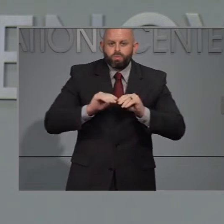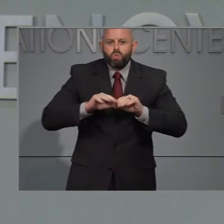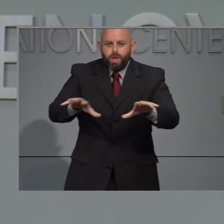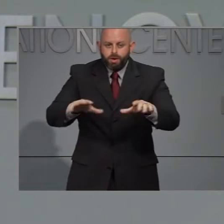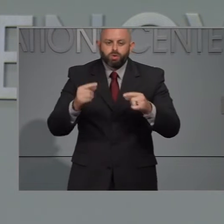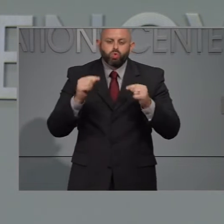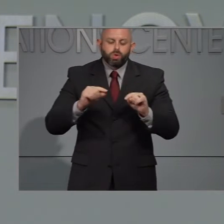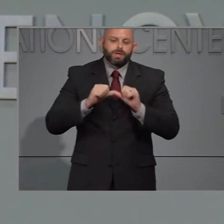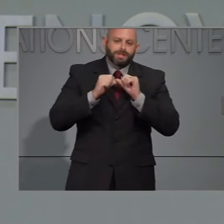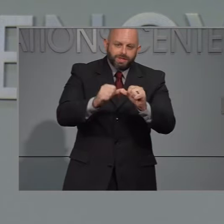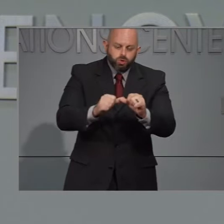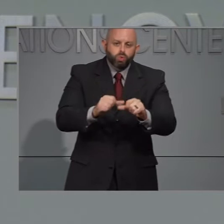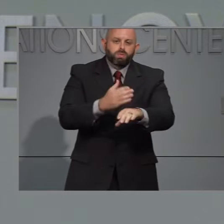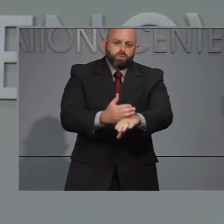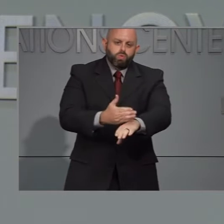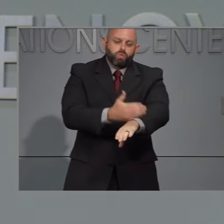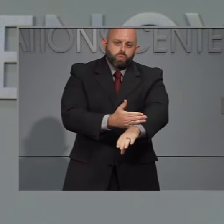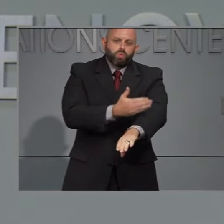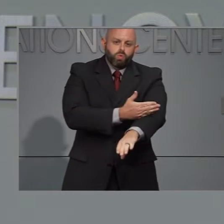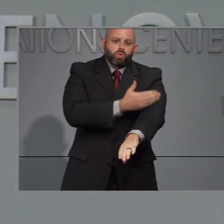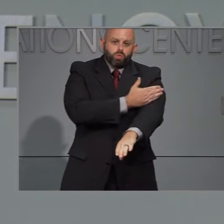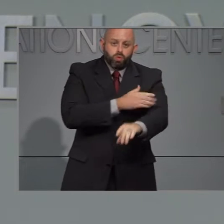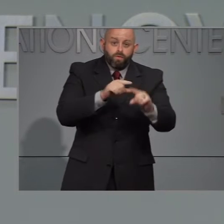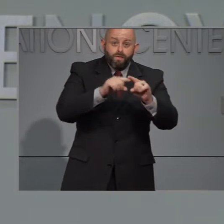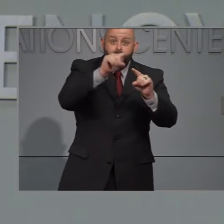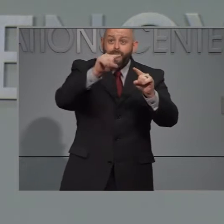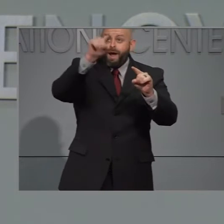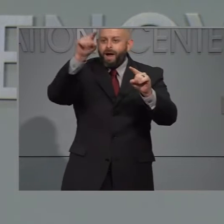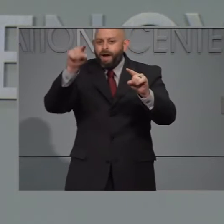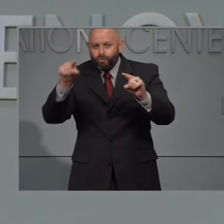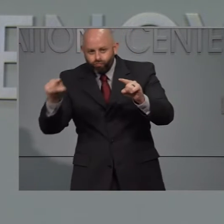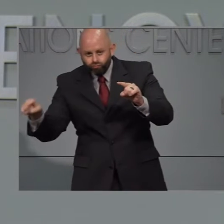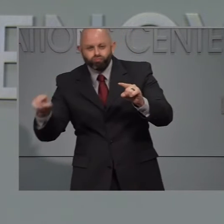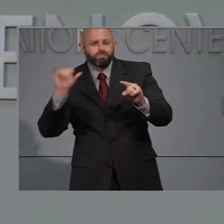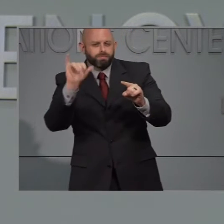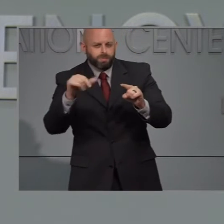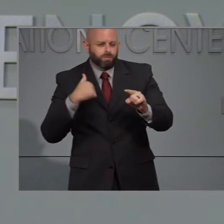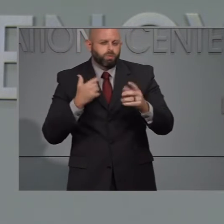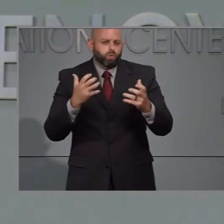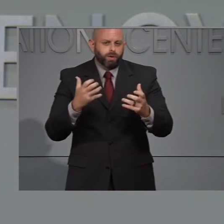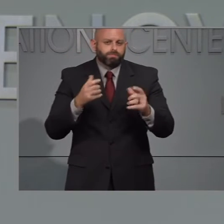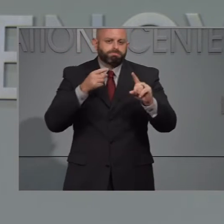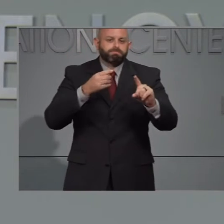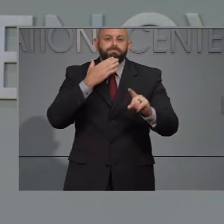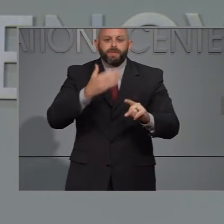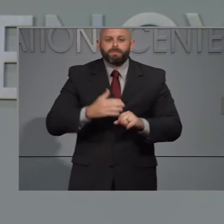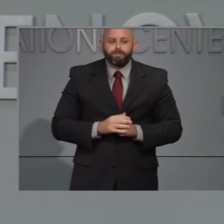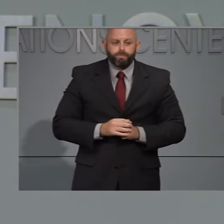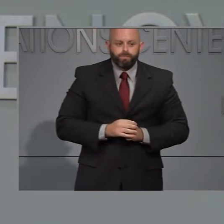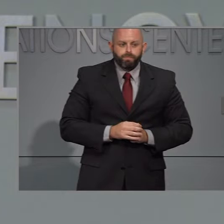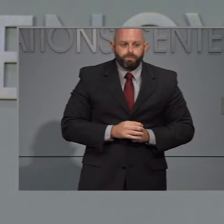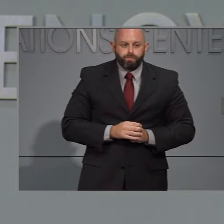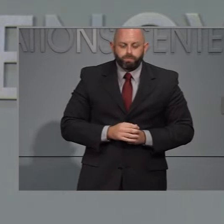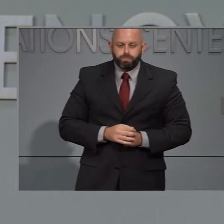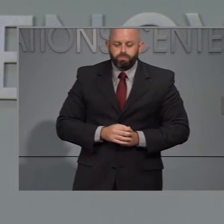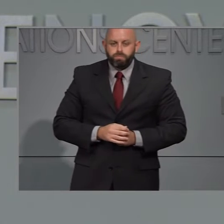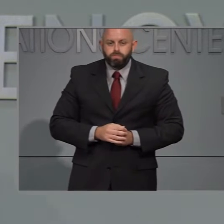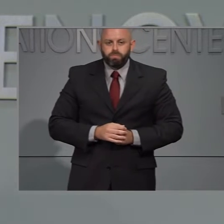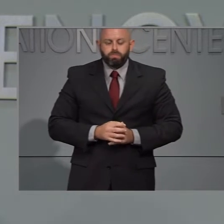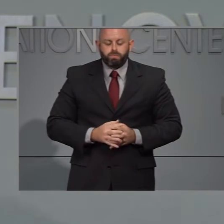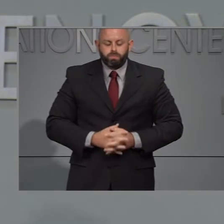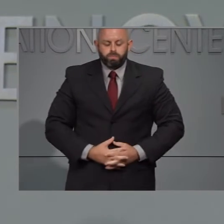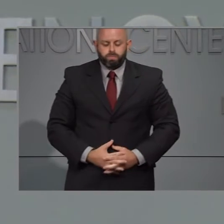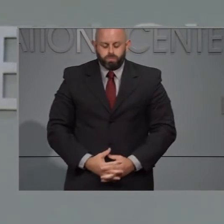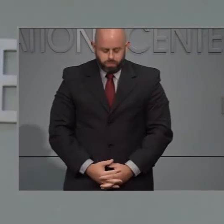para asegurar de que seguimos con el progreso y vemos que nuestros números están estabilizándose. Gracias. La siguiente,